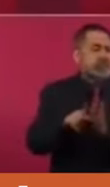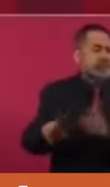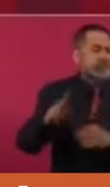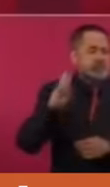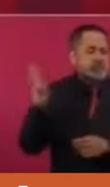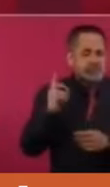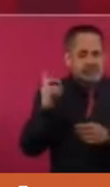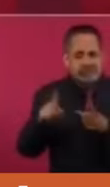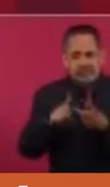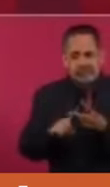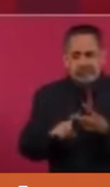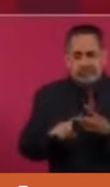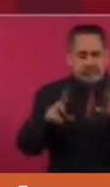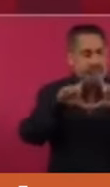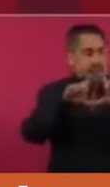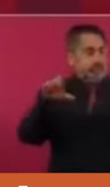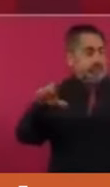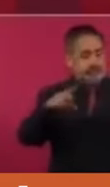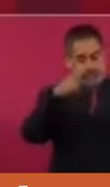México en llamas,